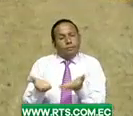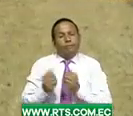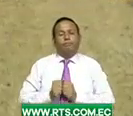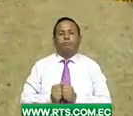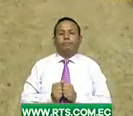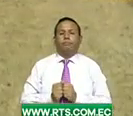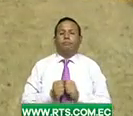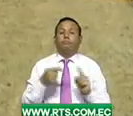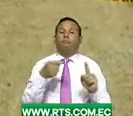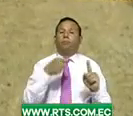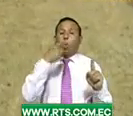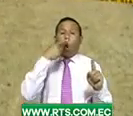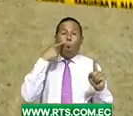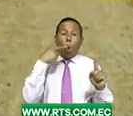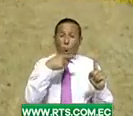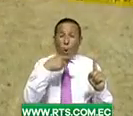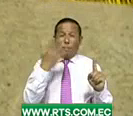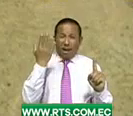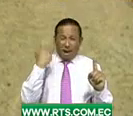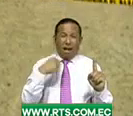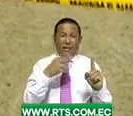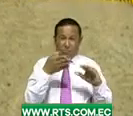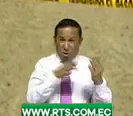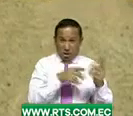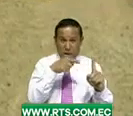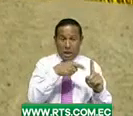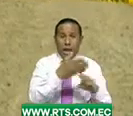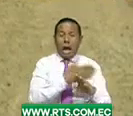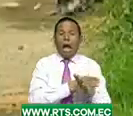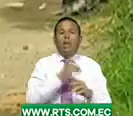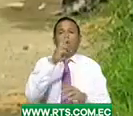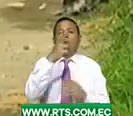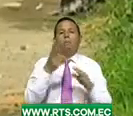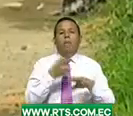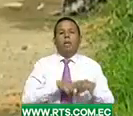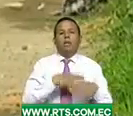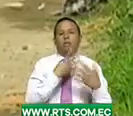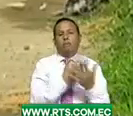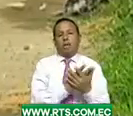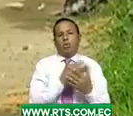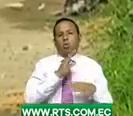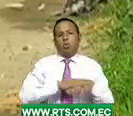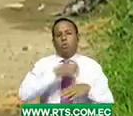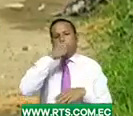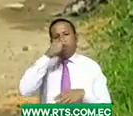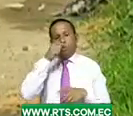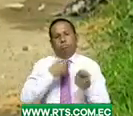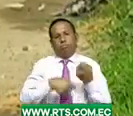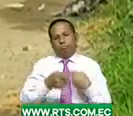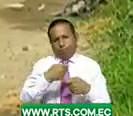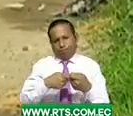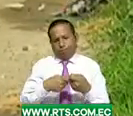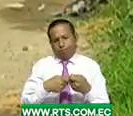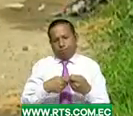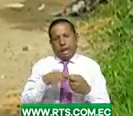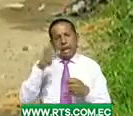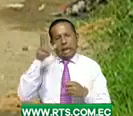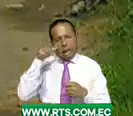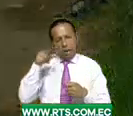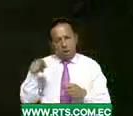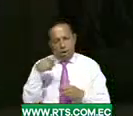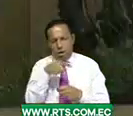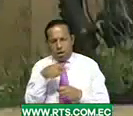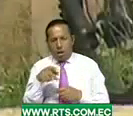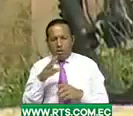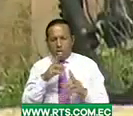Rodríguez Merizalde presenta 2 detenciones por tráfico de drogas. Se cree que por este delito acabaron con su